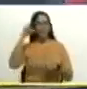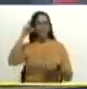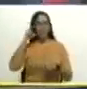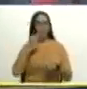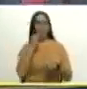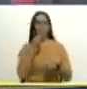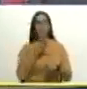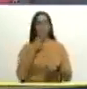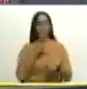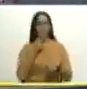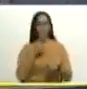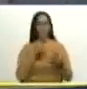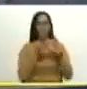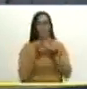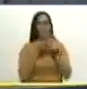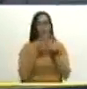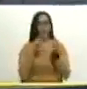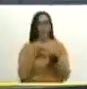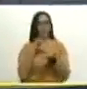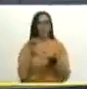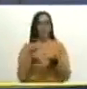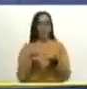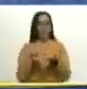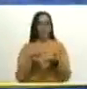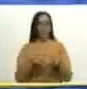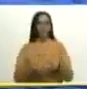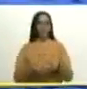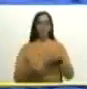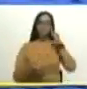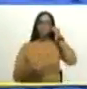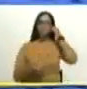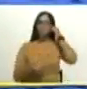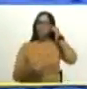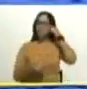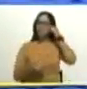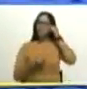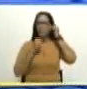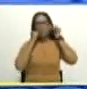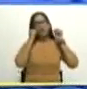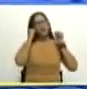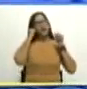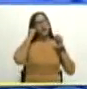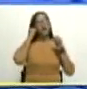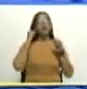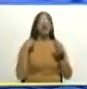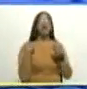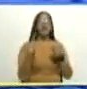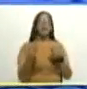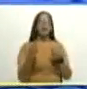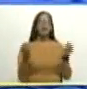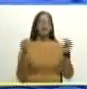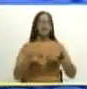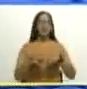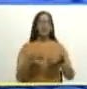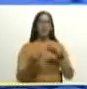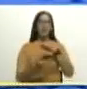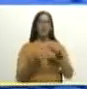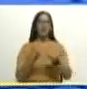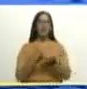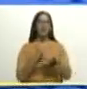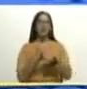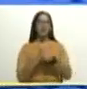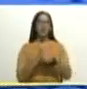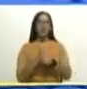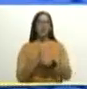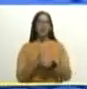buena política, de la unión nacional. Es el primer consenso basado en el trabajo, en la